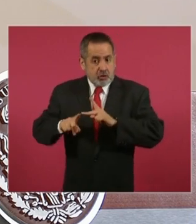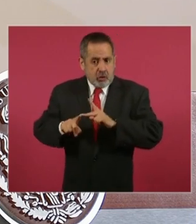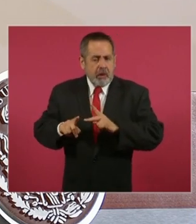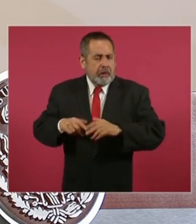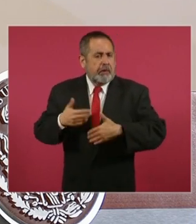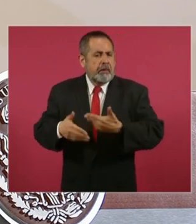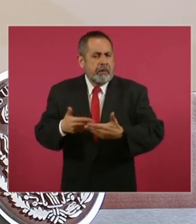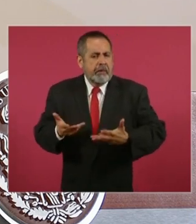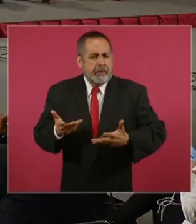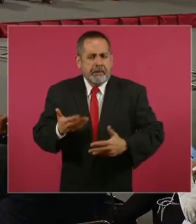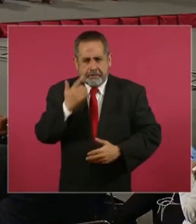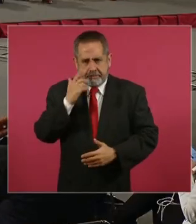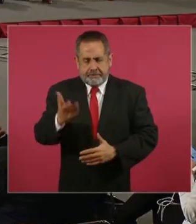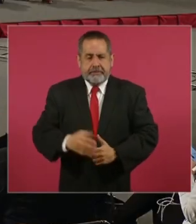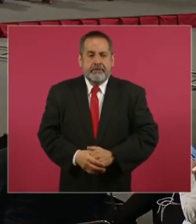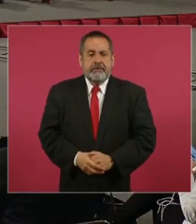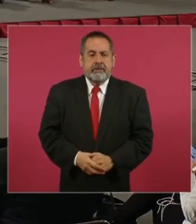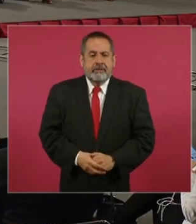La siguiente, por favor.